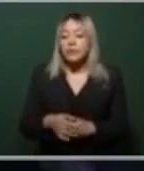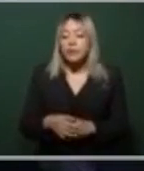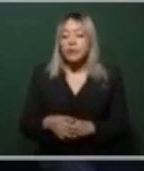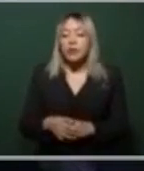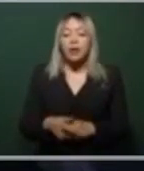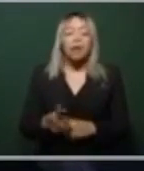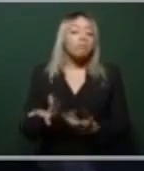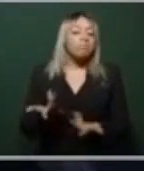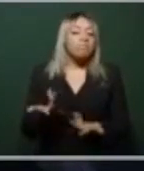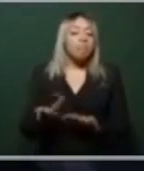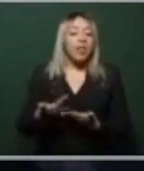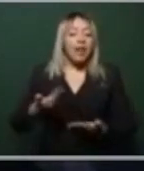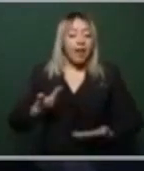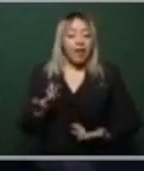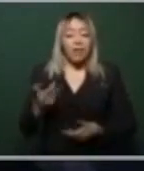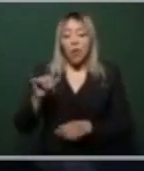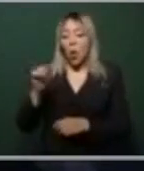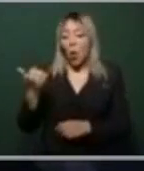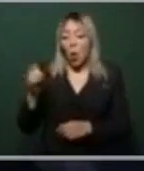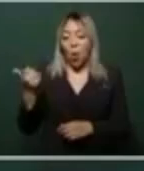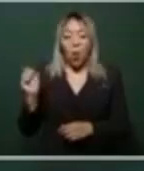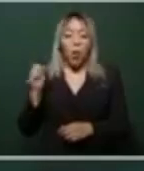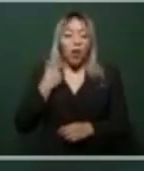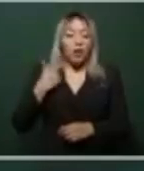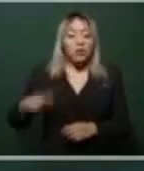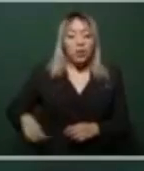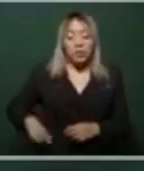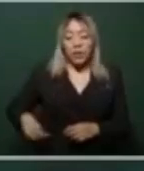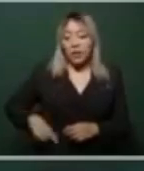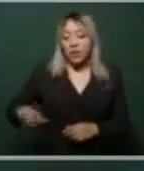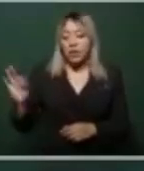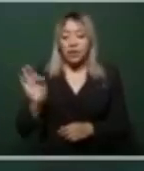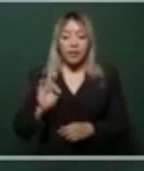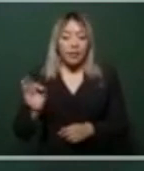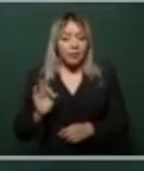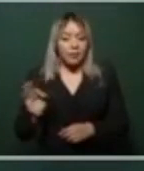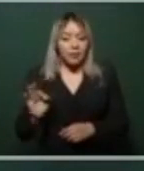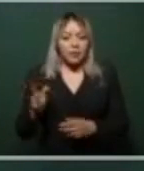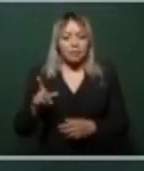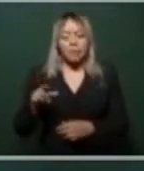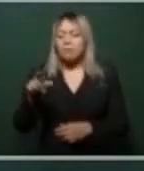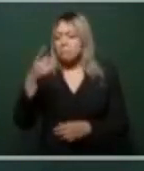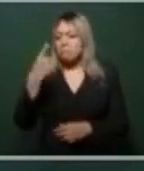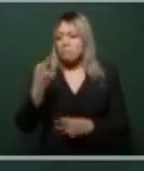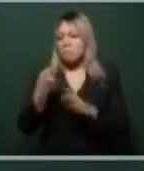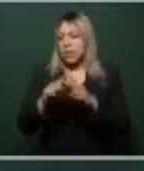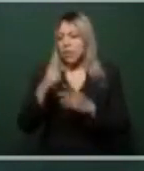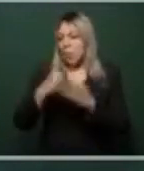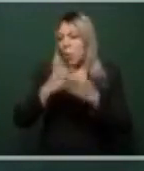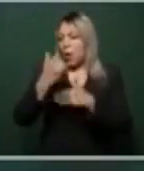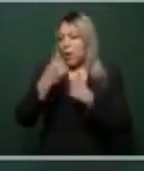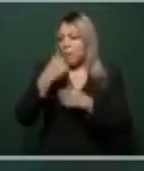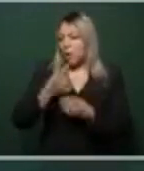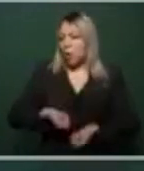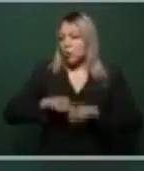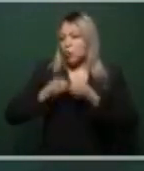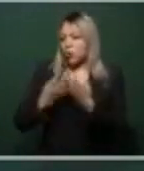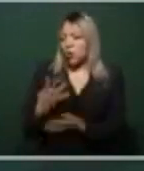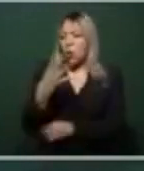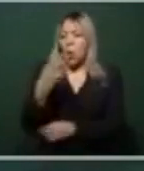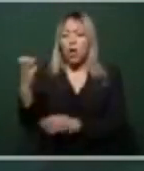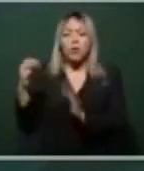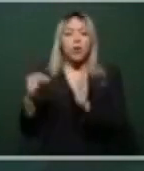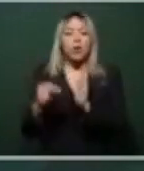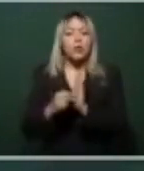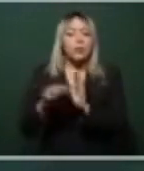un gobierno había iniciado un programa para dar 400,000 empleos a campesinos